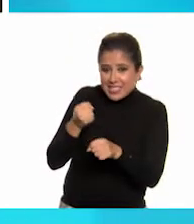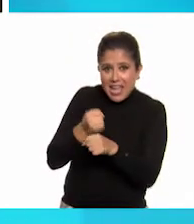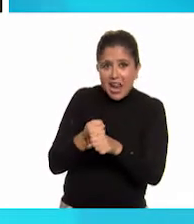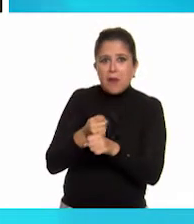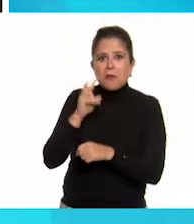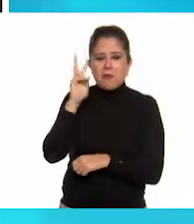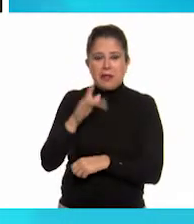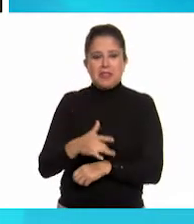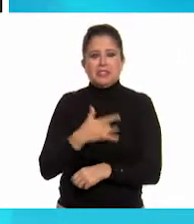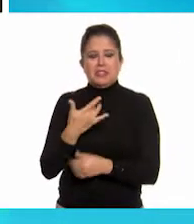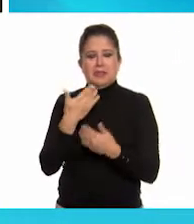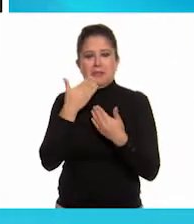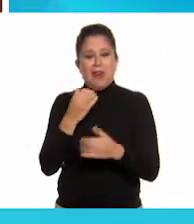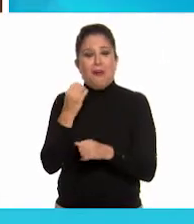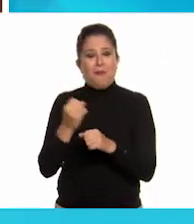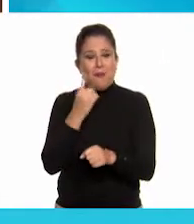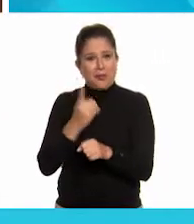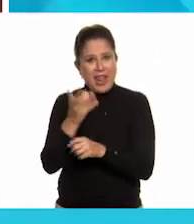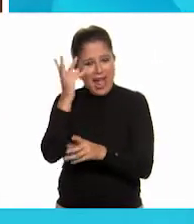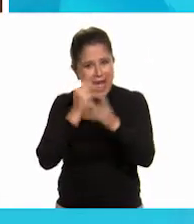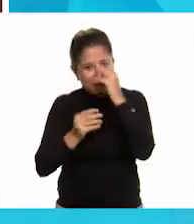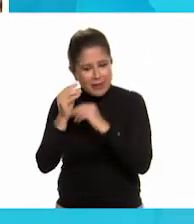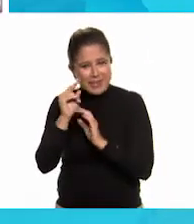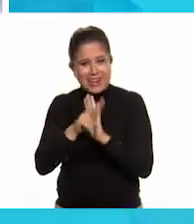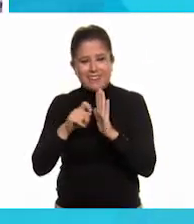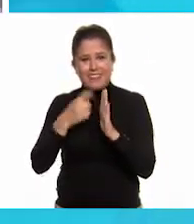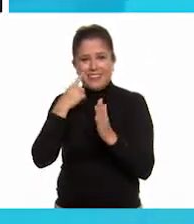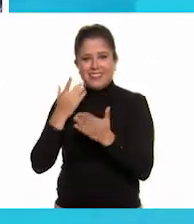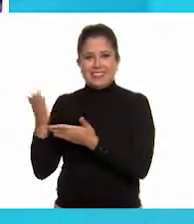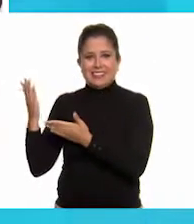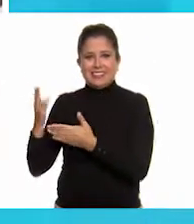un privilegio y una oportunidad.